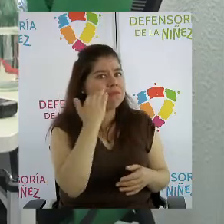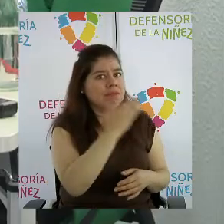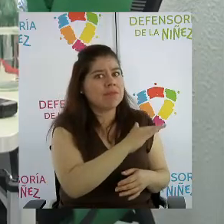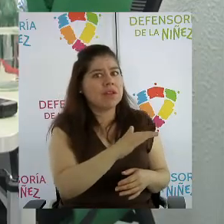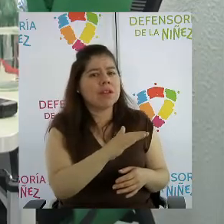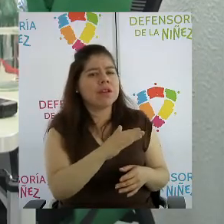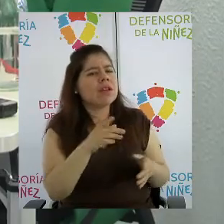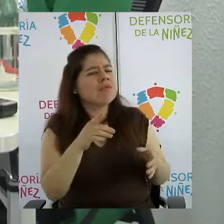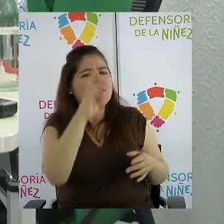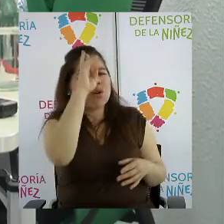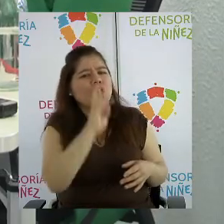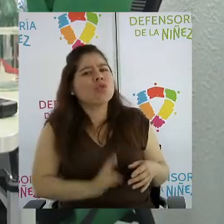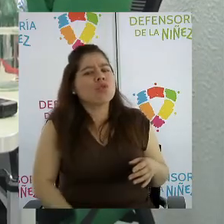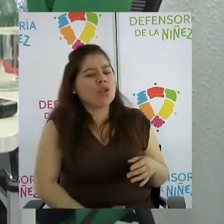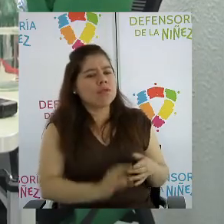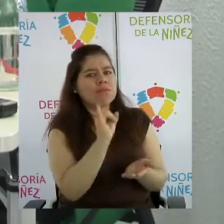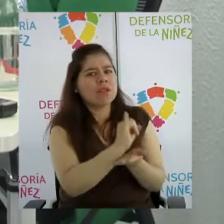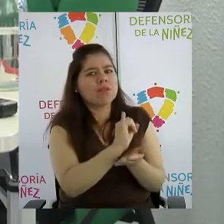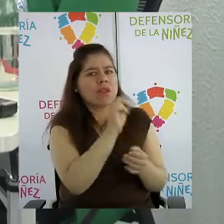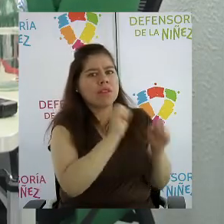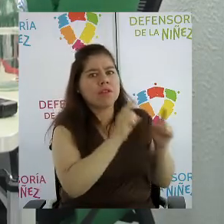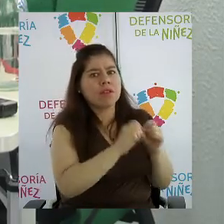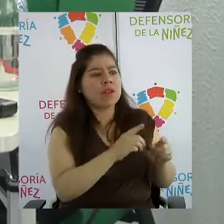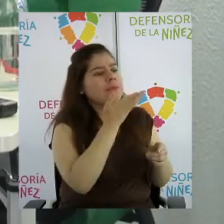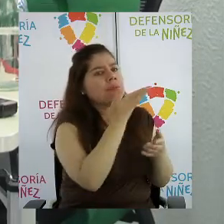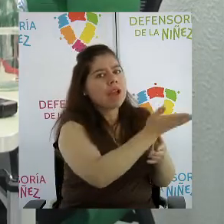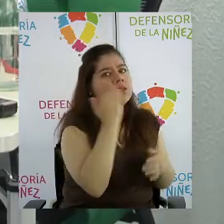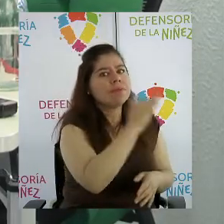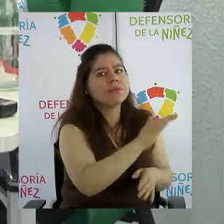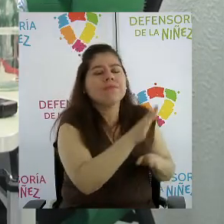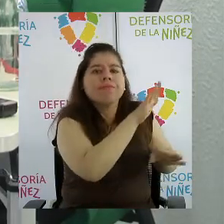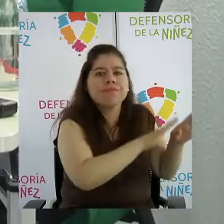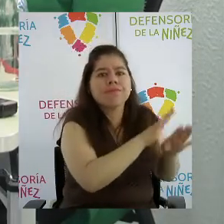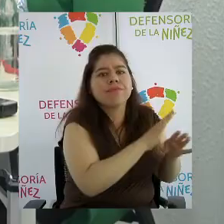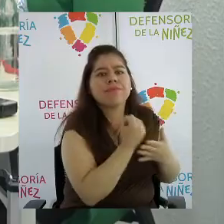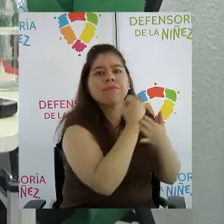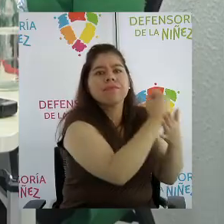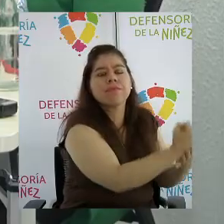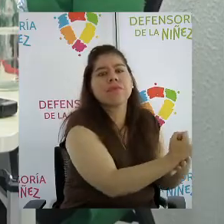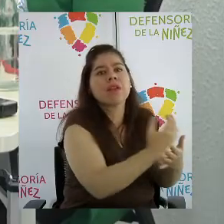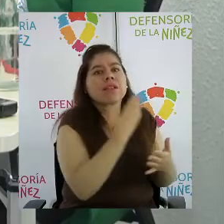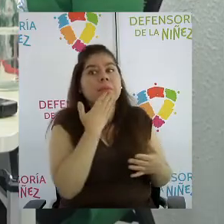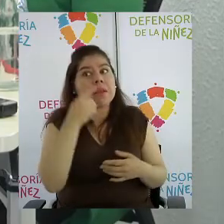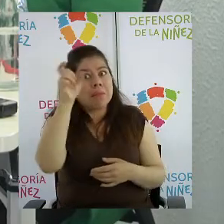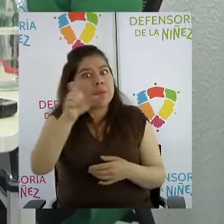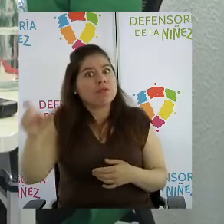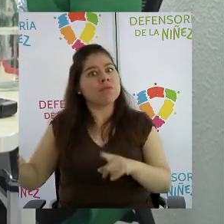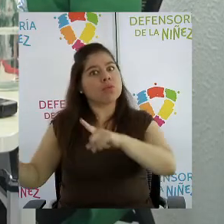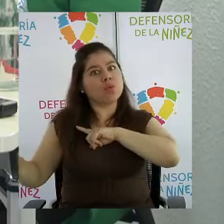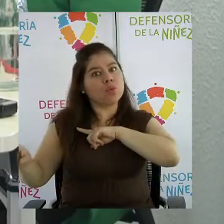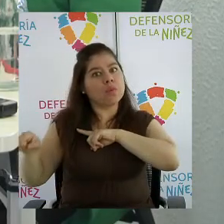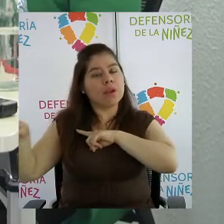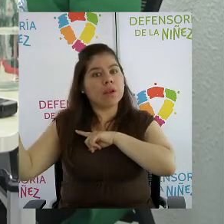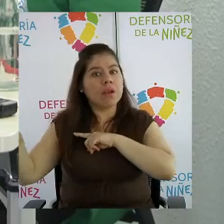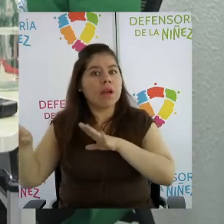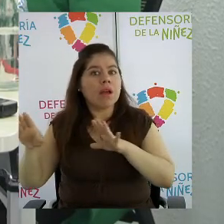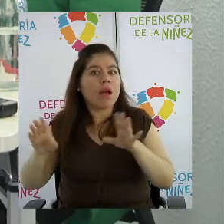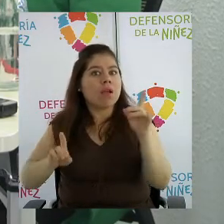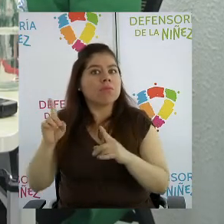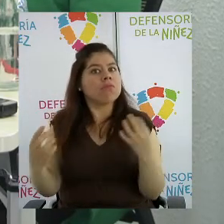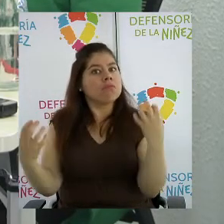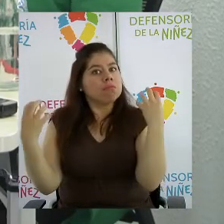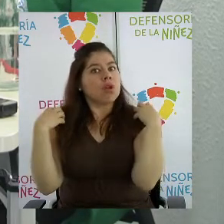Defensoría ya pensando en la reparación de las víctimas y también de la persecución de la responsabilidad de los autores materiales o de los autores por